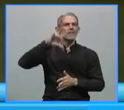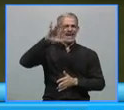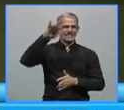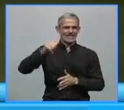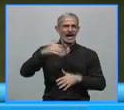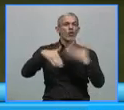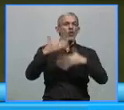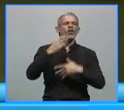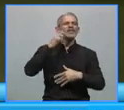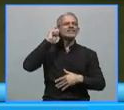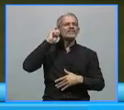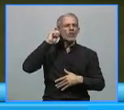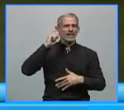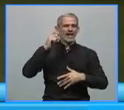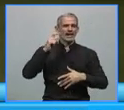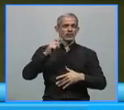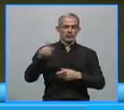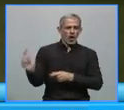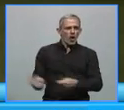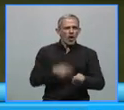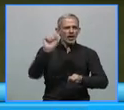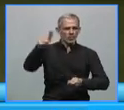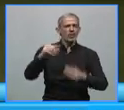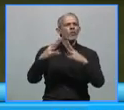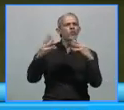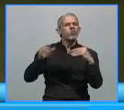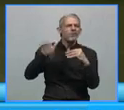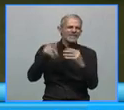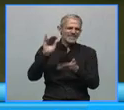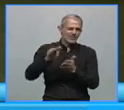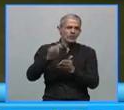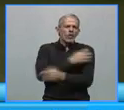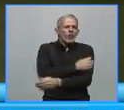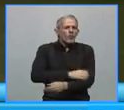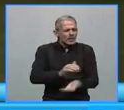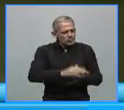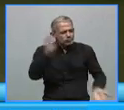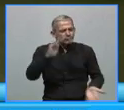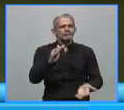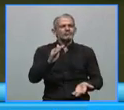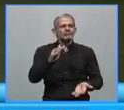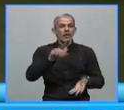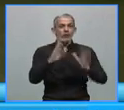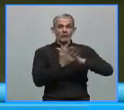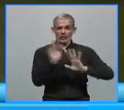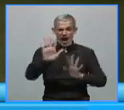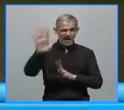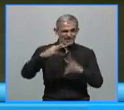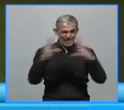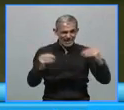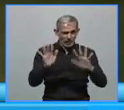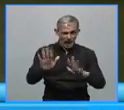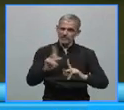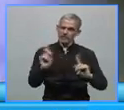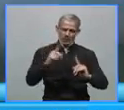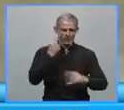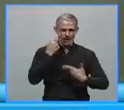rugby de 19 años del Jockey Club salteño y de los pumitas de origen humilde rompe con todos los parámetros del jugador de rugby